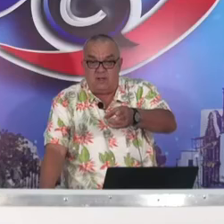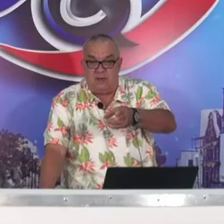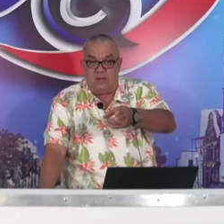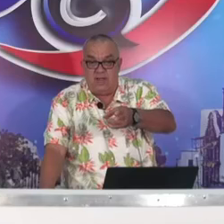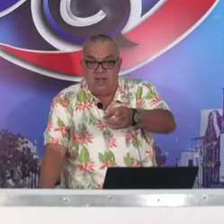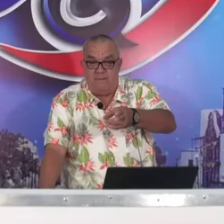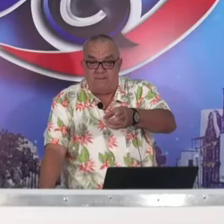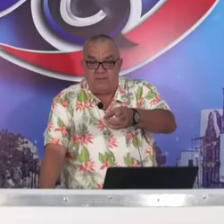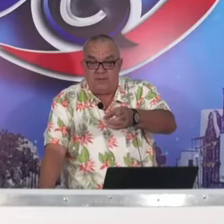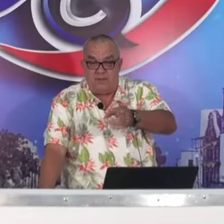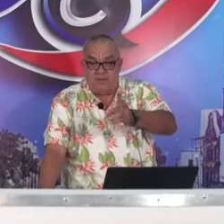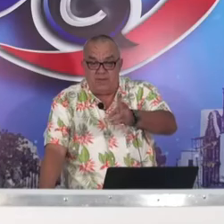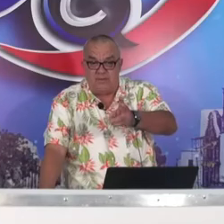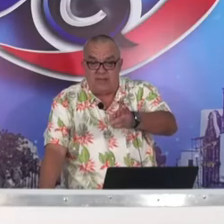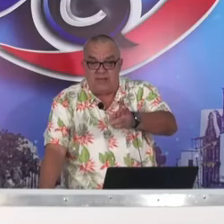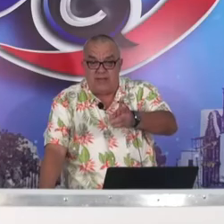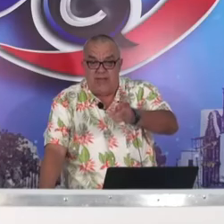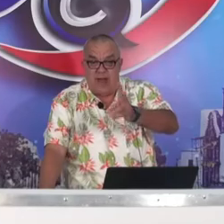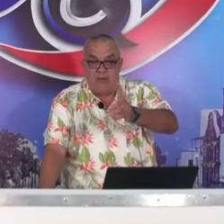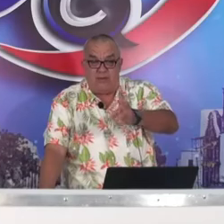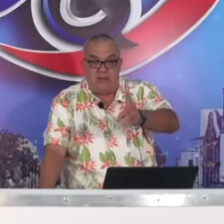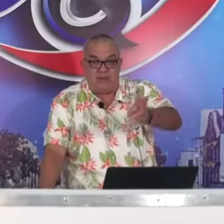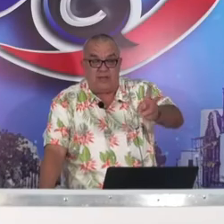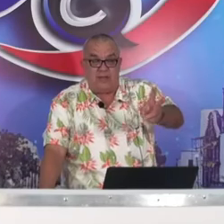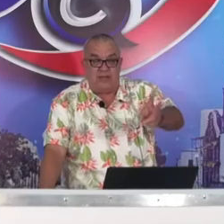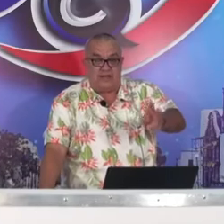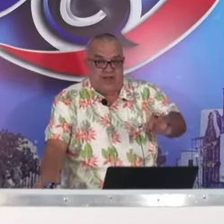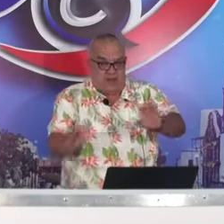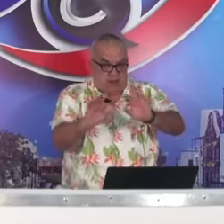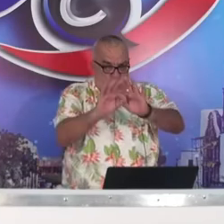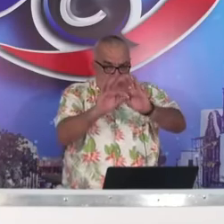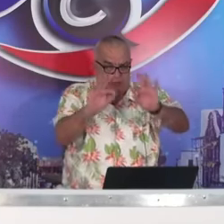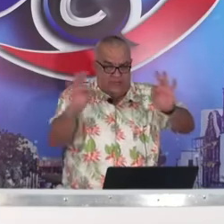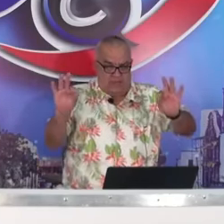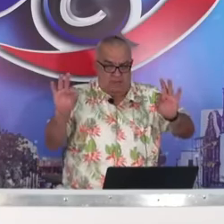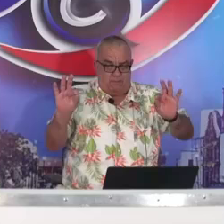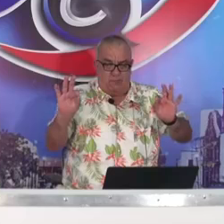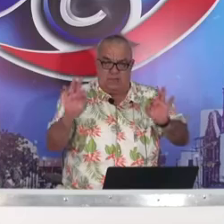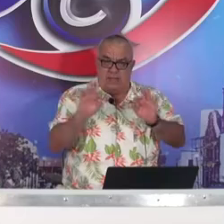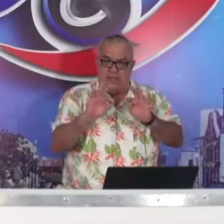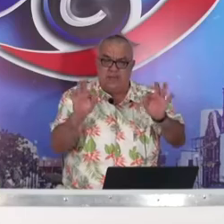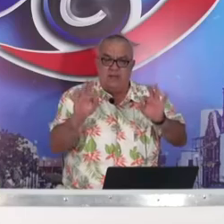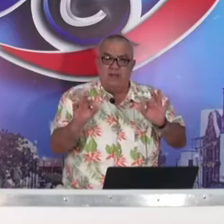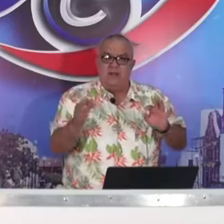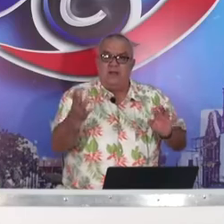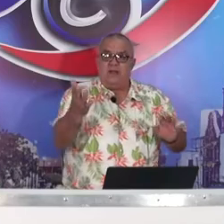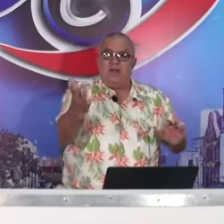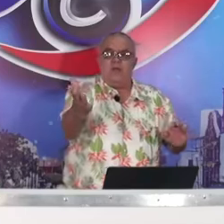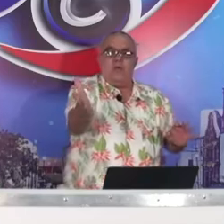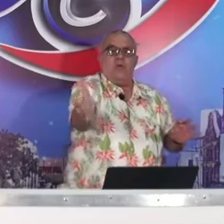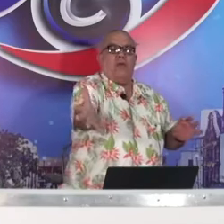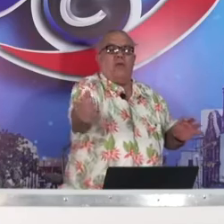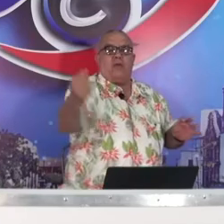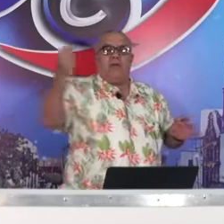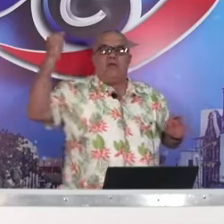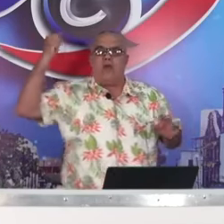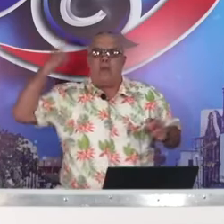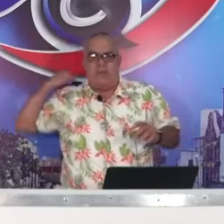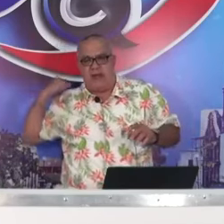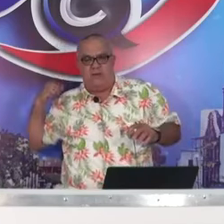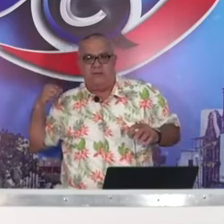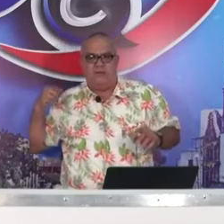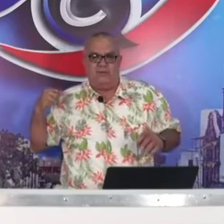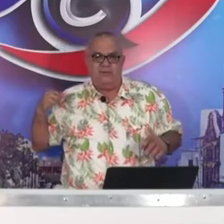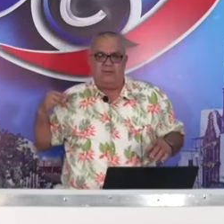Y todavía, fíjense nada más, a los regidores salientes, a todos, porque ahí ninguno quitó